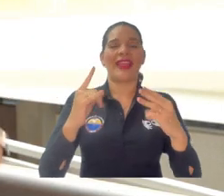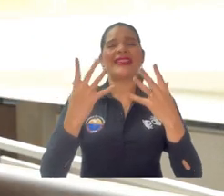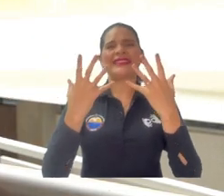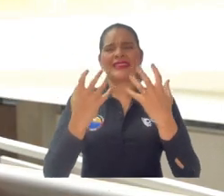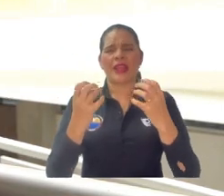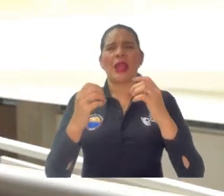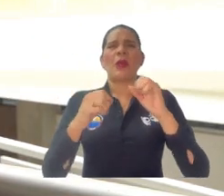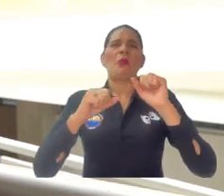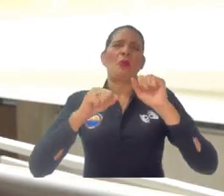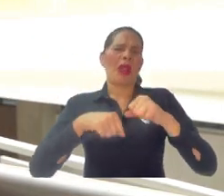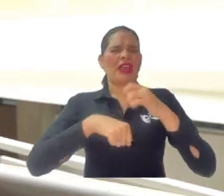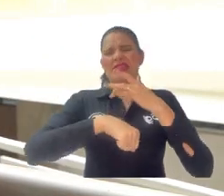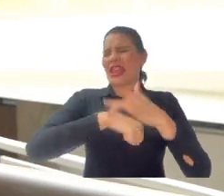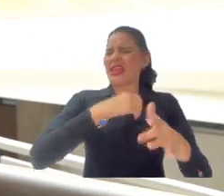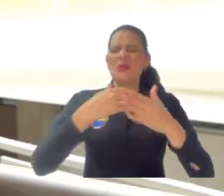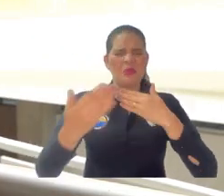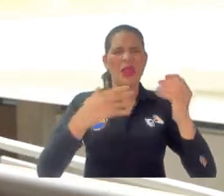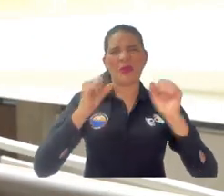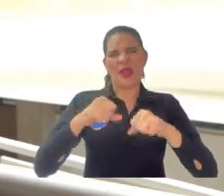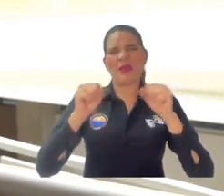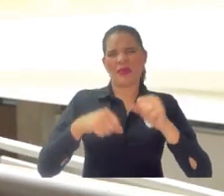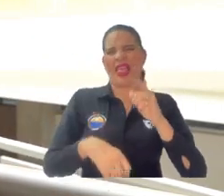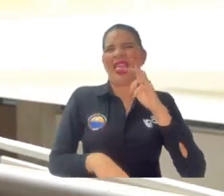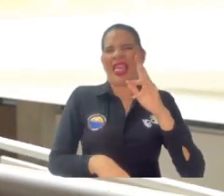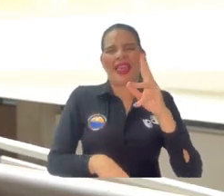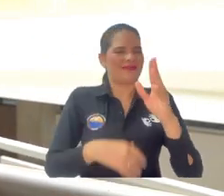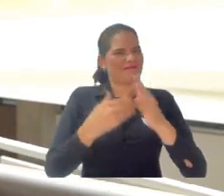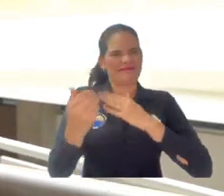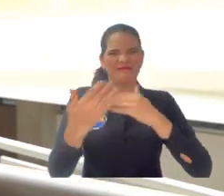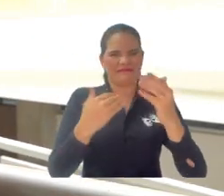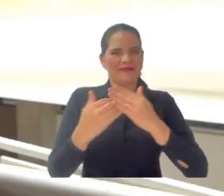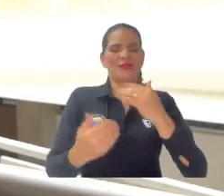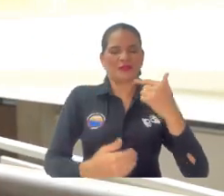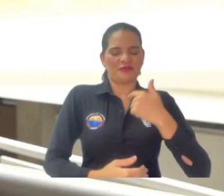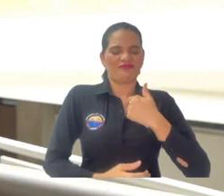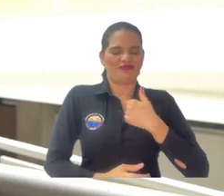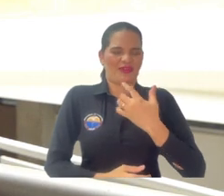tarde. Pero sí, eso es un cliché, pero a la larga